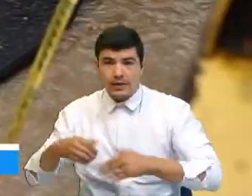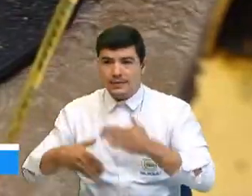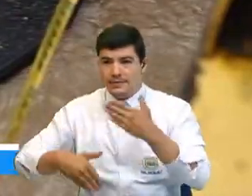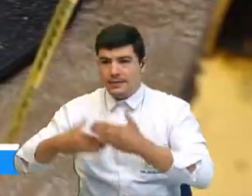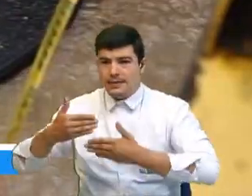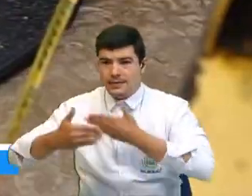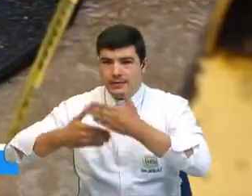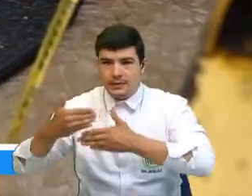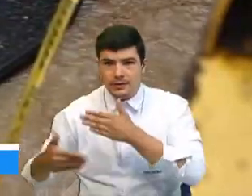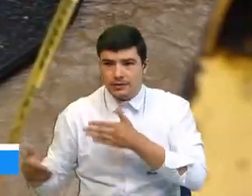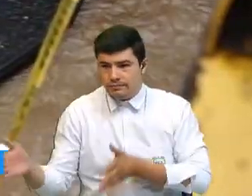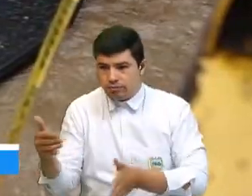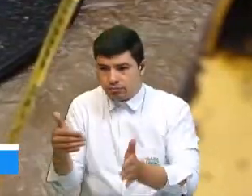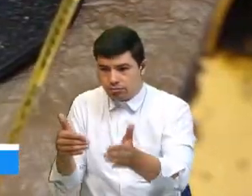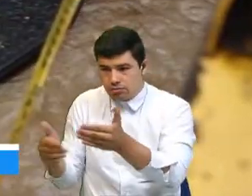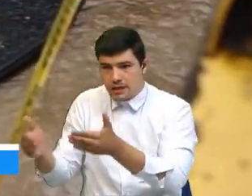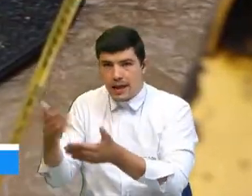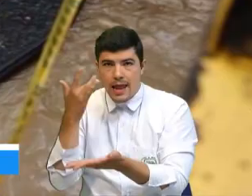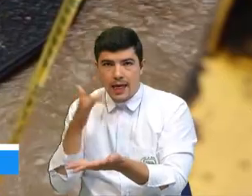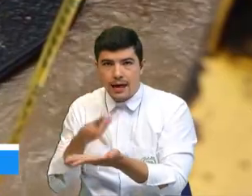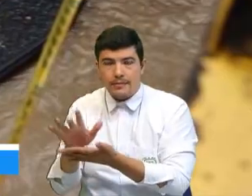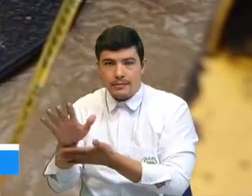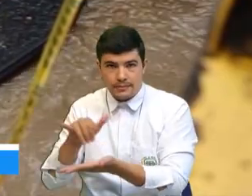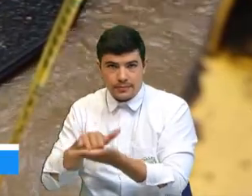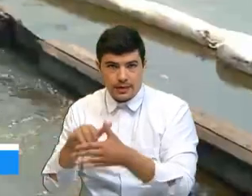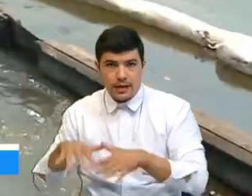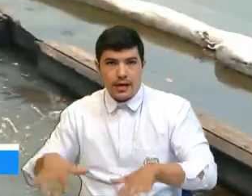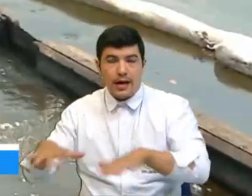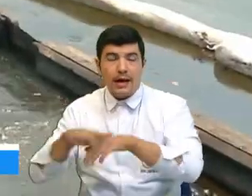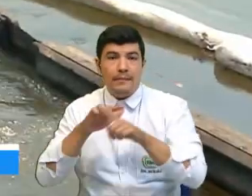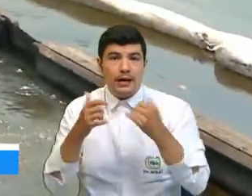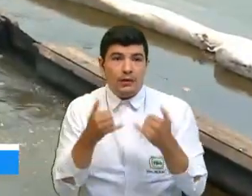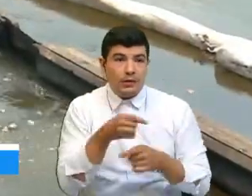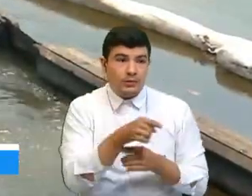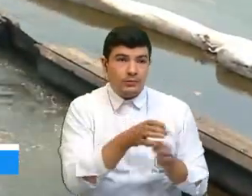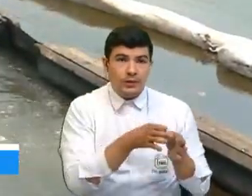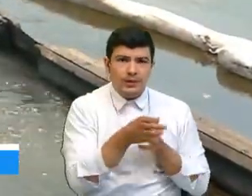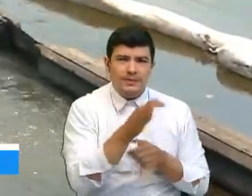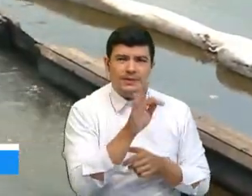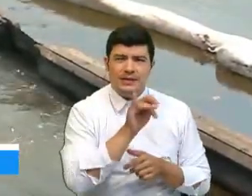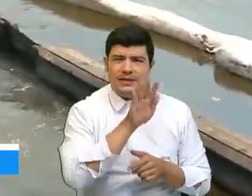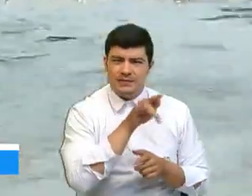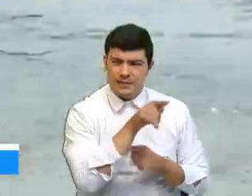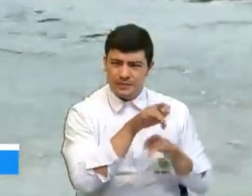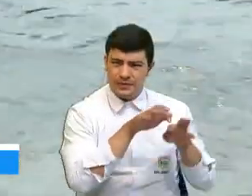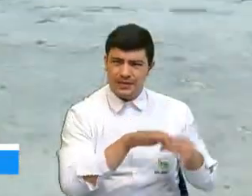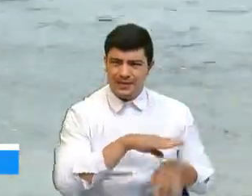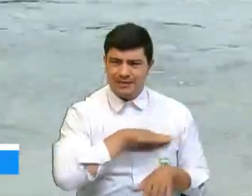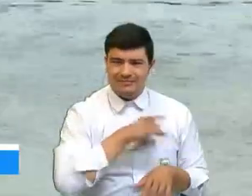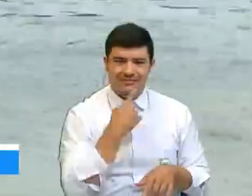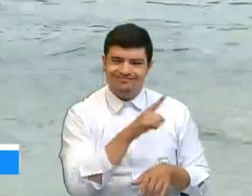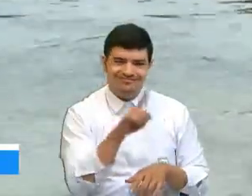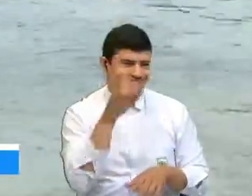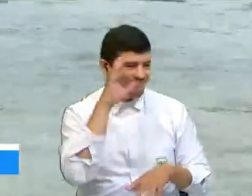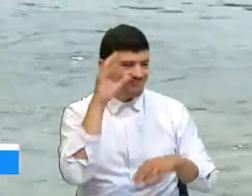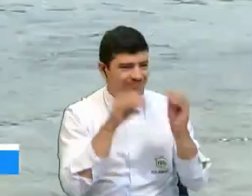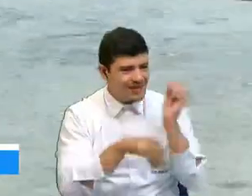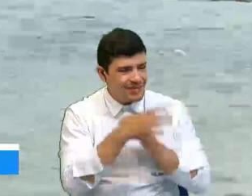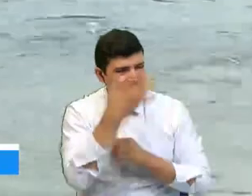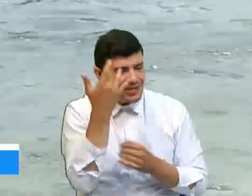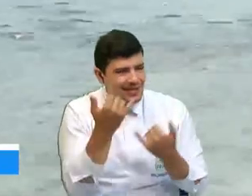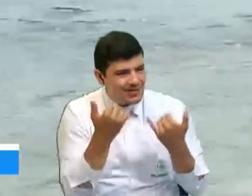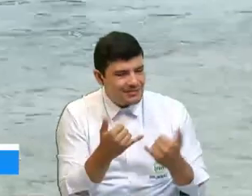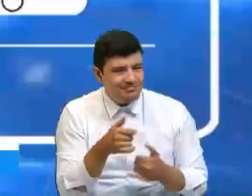en Caño Victoria. Entre tanto, la Asociación de Juntas del municipio de Tibú rechazaron este hecho y lamentaron que la mancha de crudo haya tocado